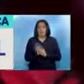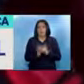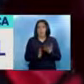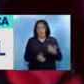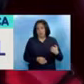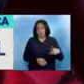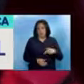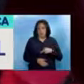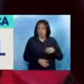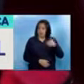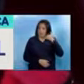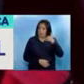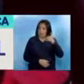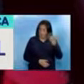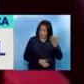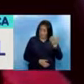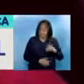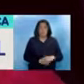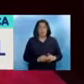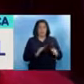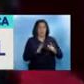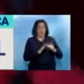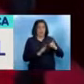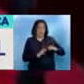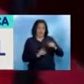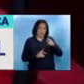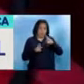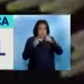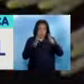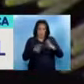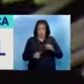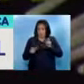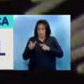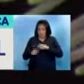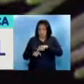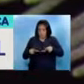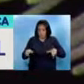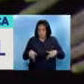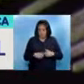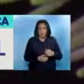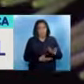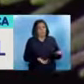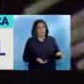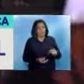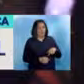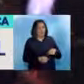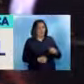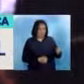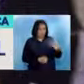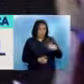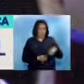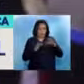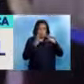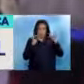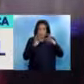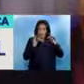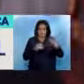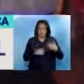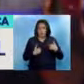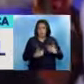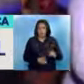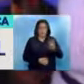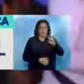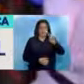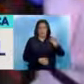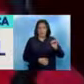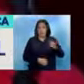Nosotros hemos recibido la llamada, se ve algo y personas de la zona, informando que había un gato, explicando que tenía 20